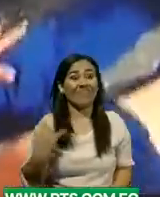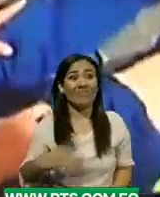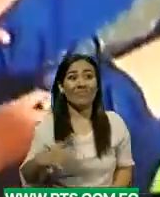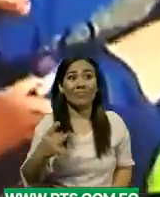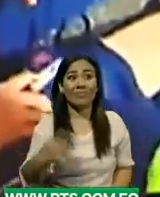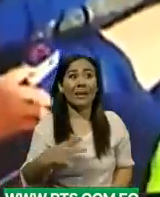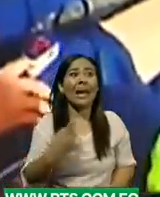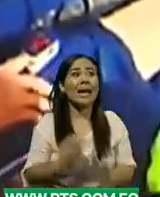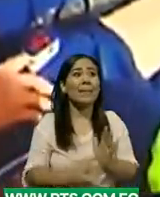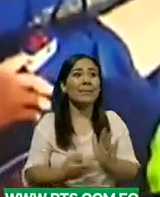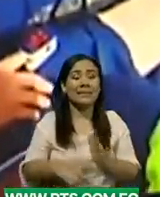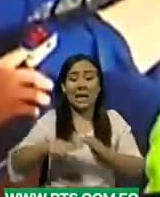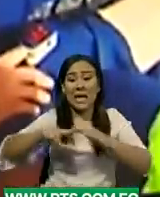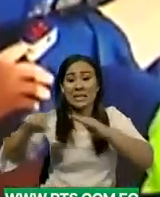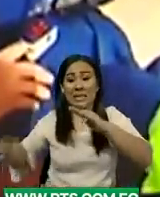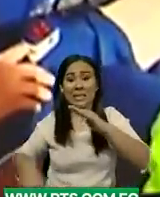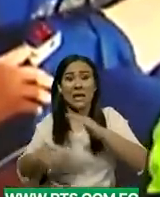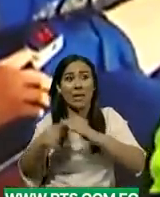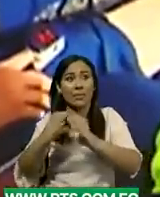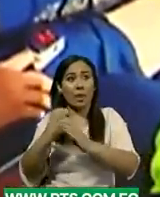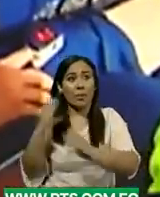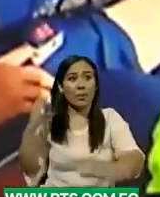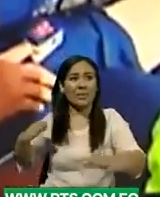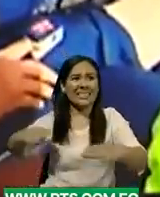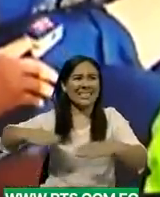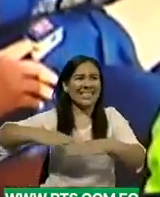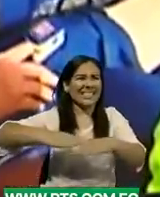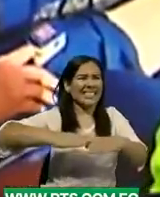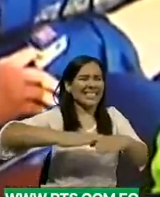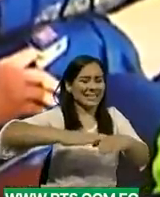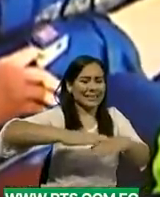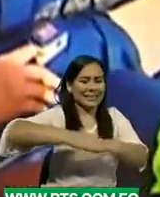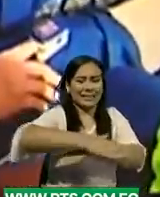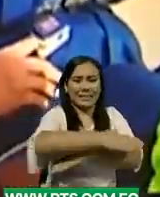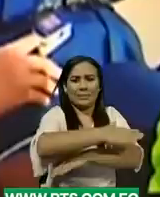¿Dónde te pasó la llanta? ¿Aquí? No. ¿Acá?